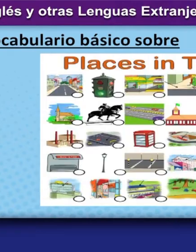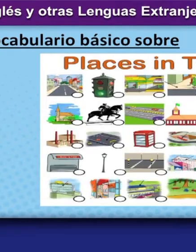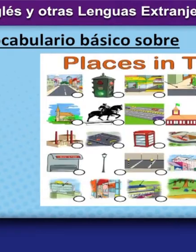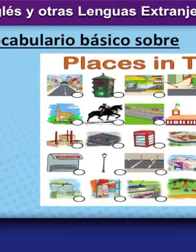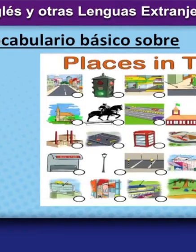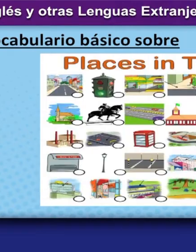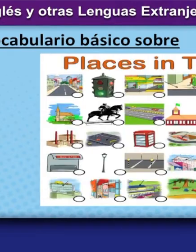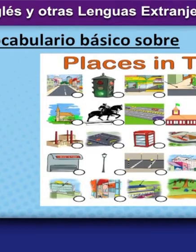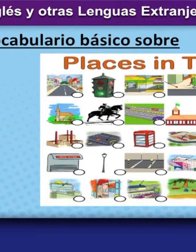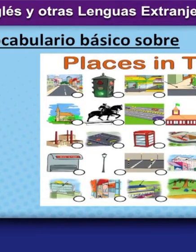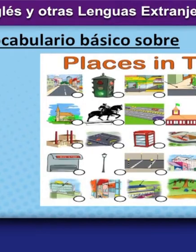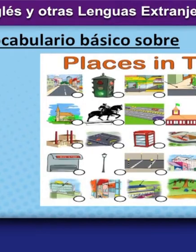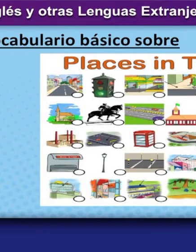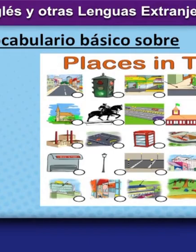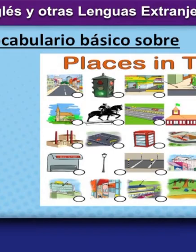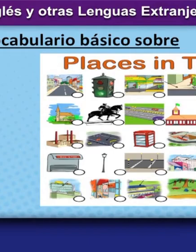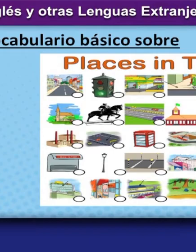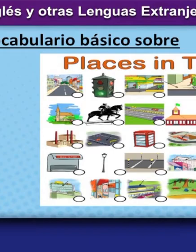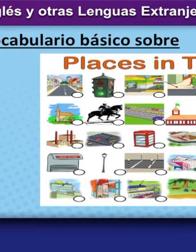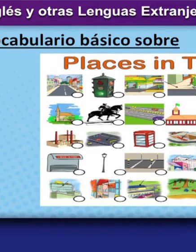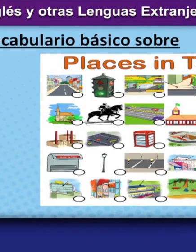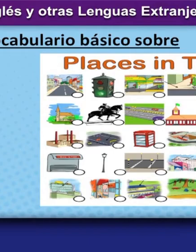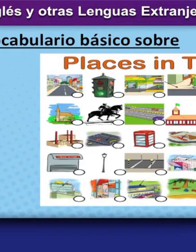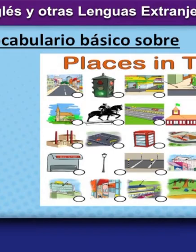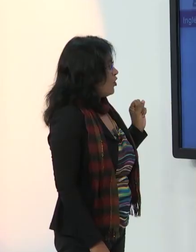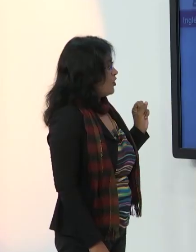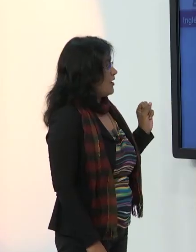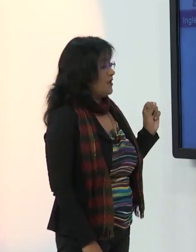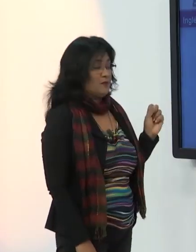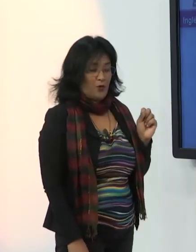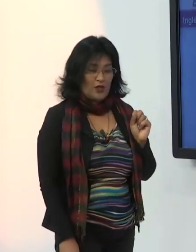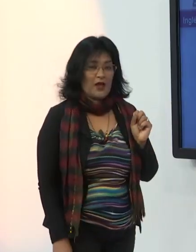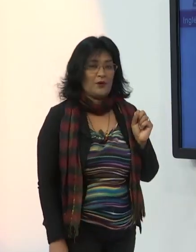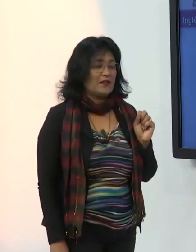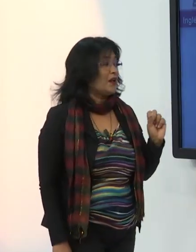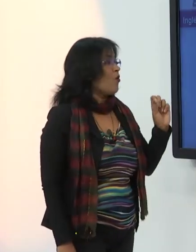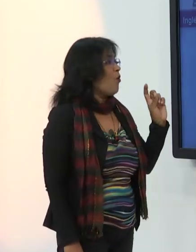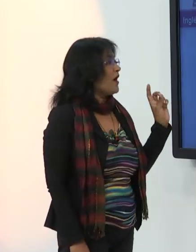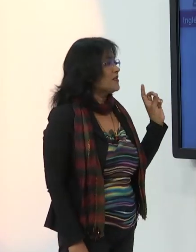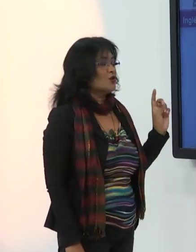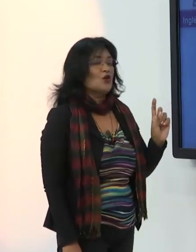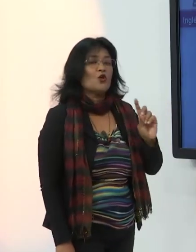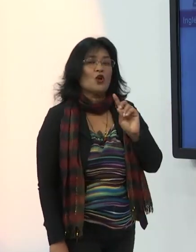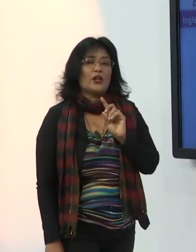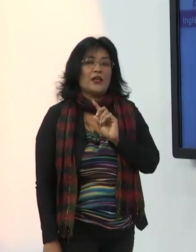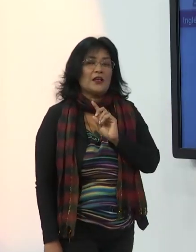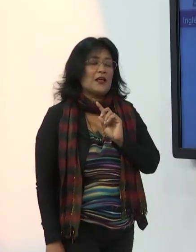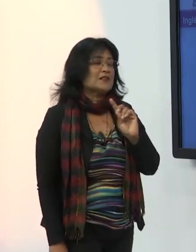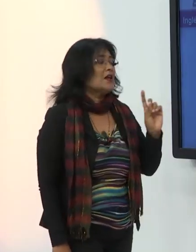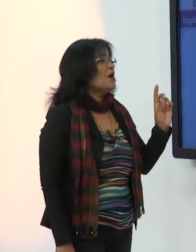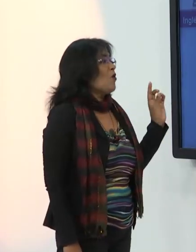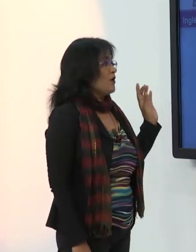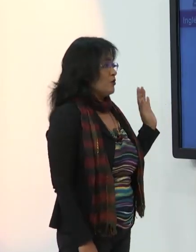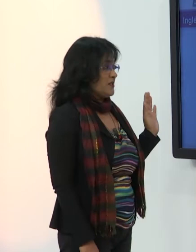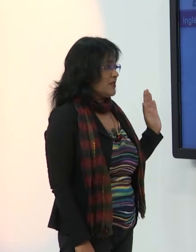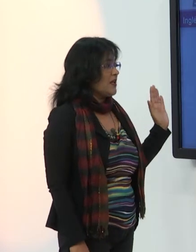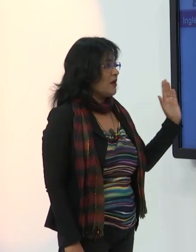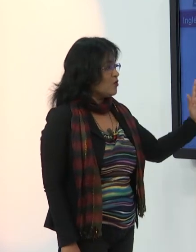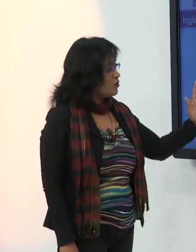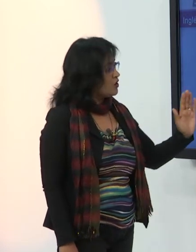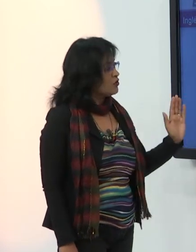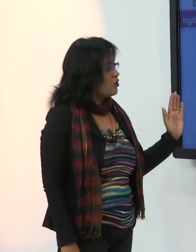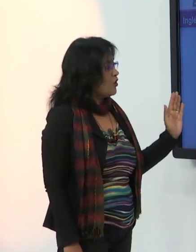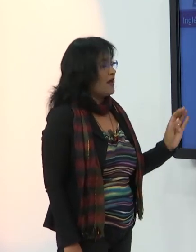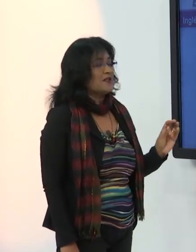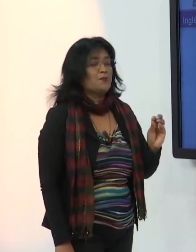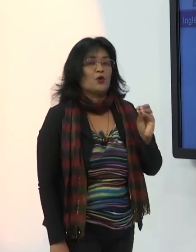Vamos a ver este vocabulario. Acá puedes ver también muchos colores. Y puedes aprender cuáles son los colores en inglés. Cuando visites